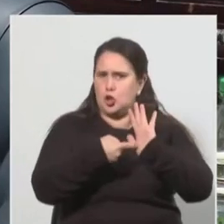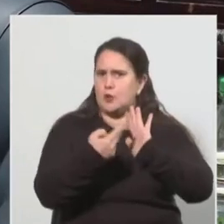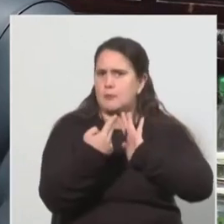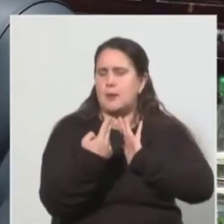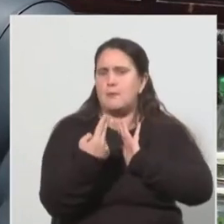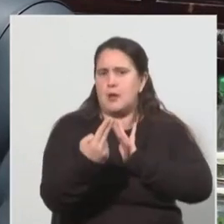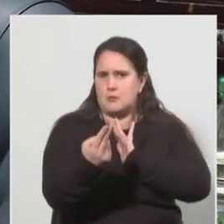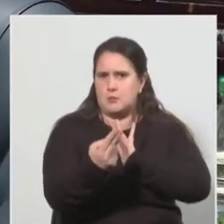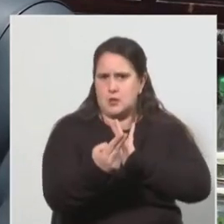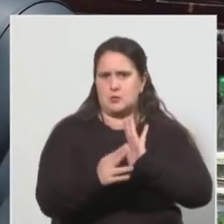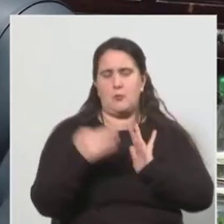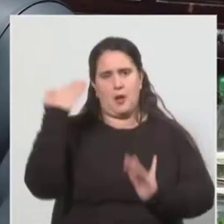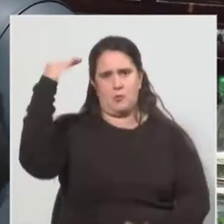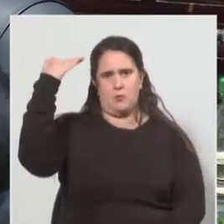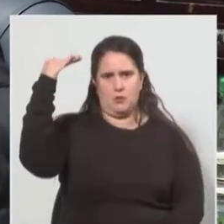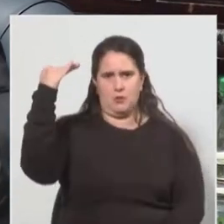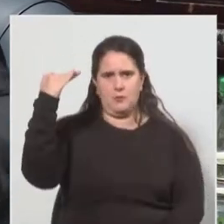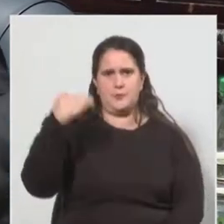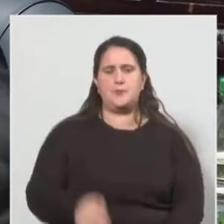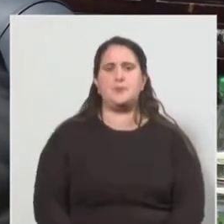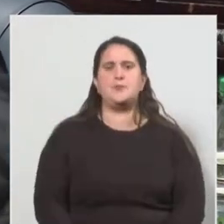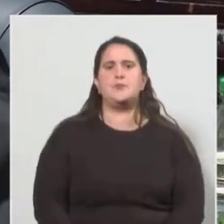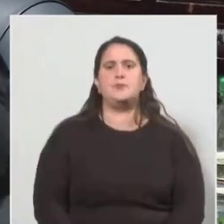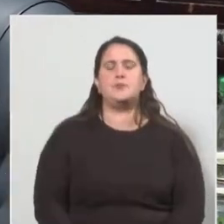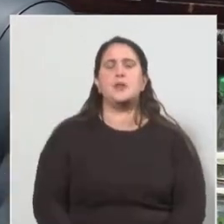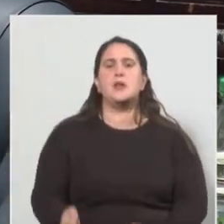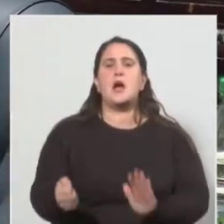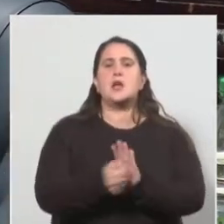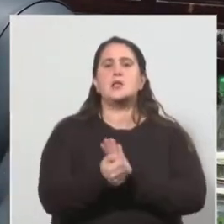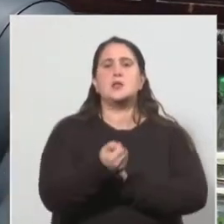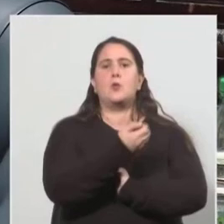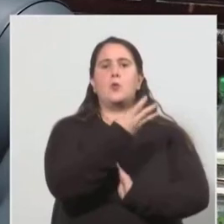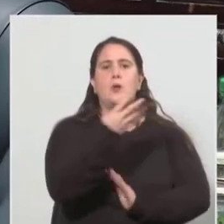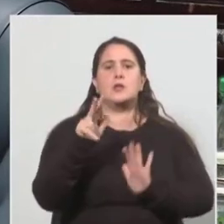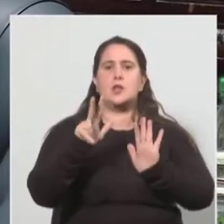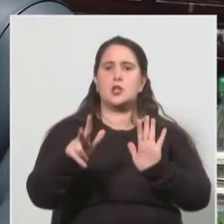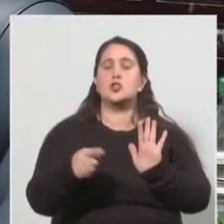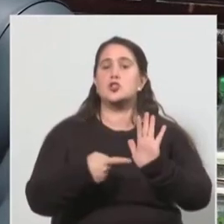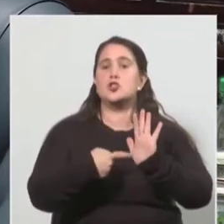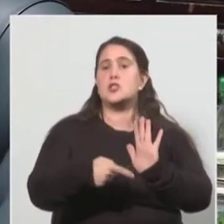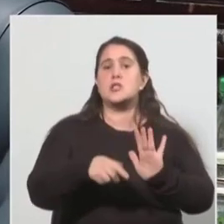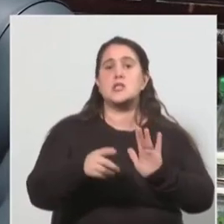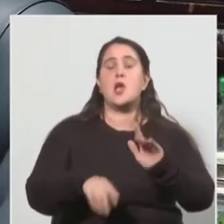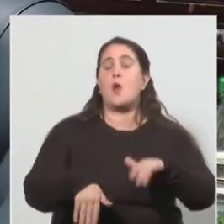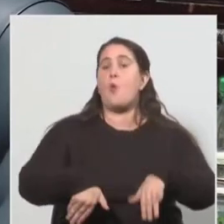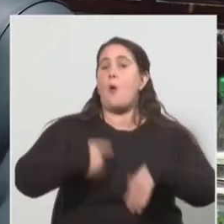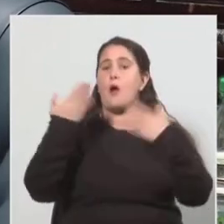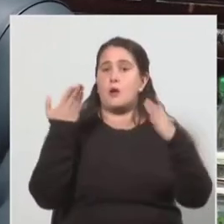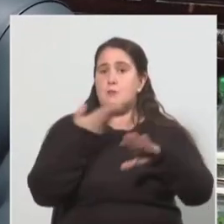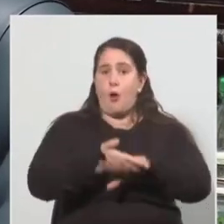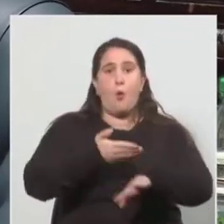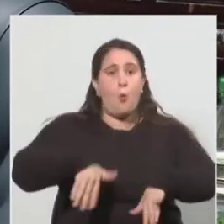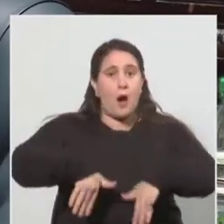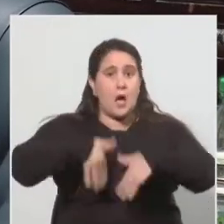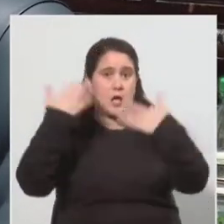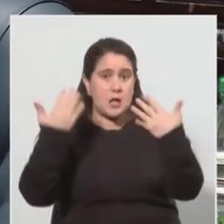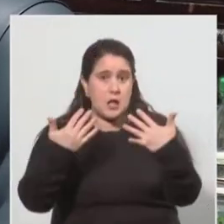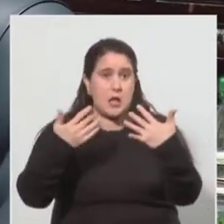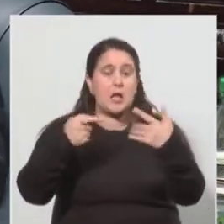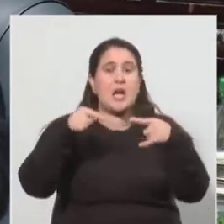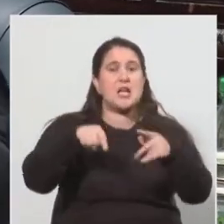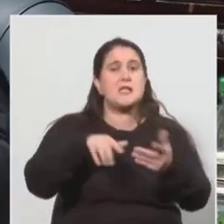habilitaba a las autoridades. El artículo 48 implica frente a cualquier solicitud en la que